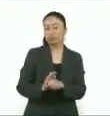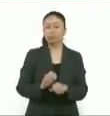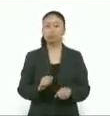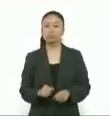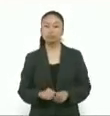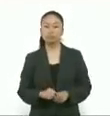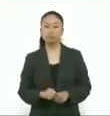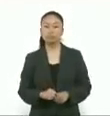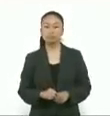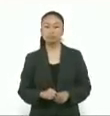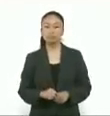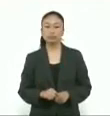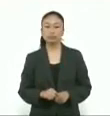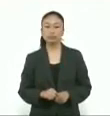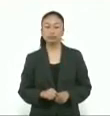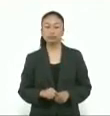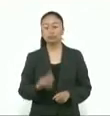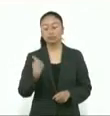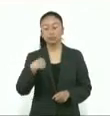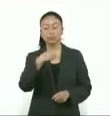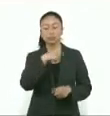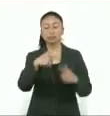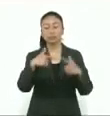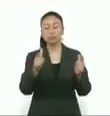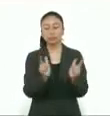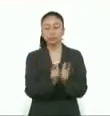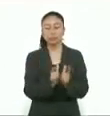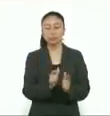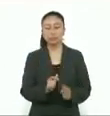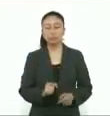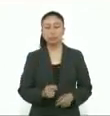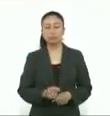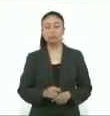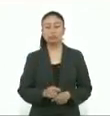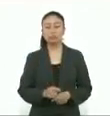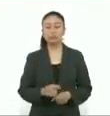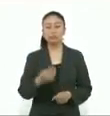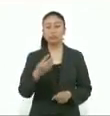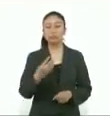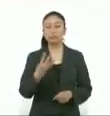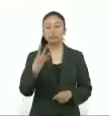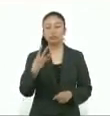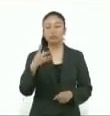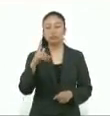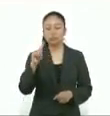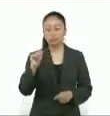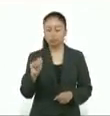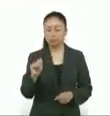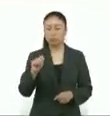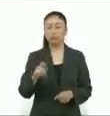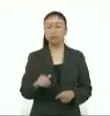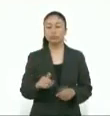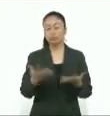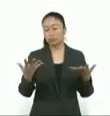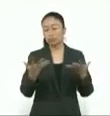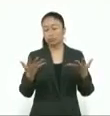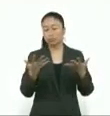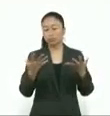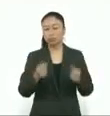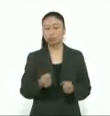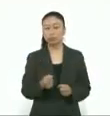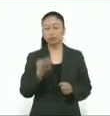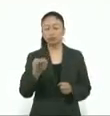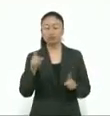ha vuelto realidad a través de programas tan criticados por la derecha corrupta como